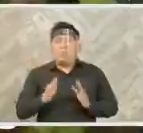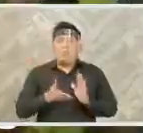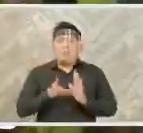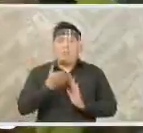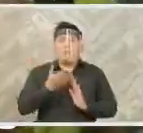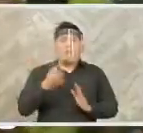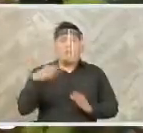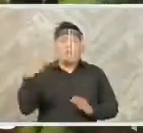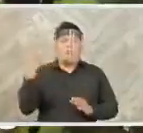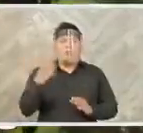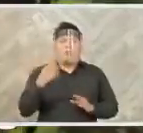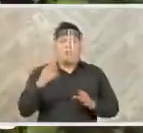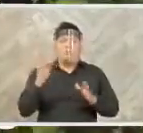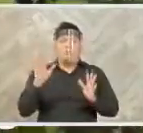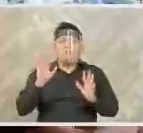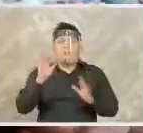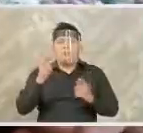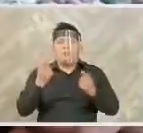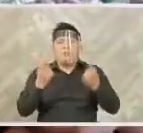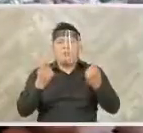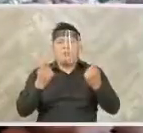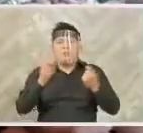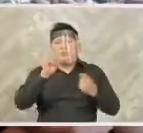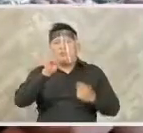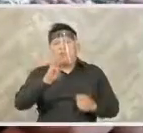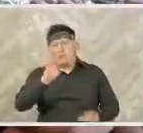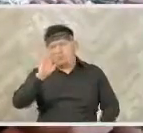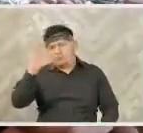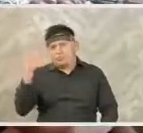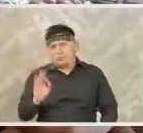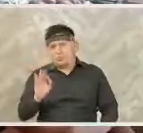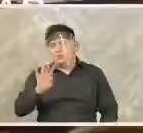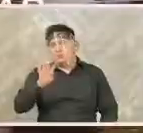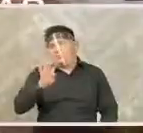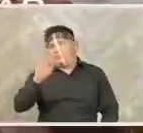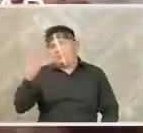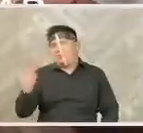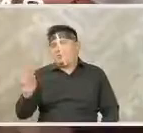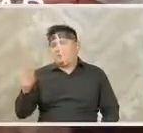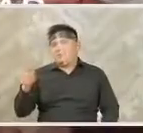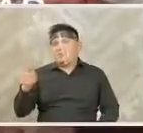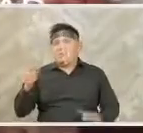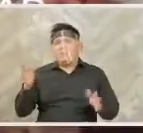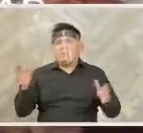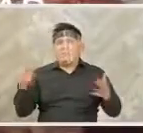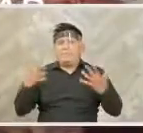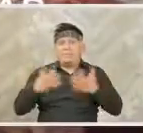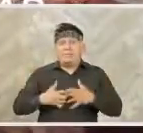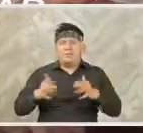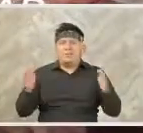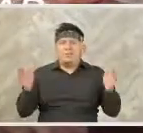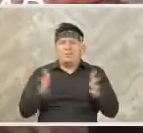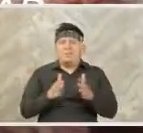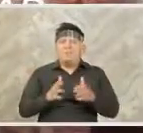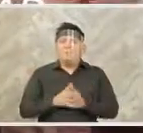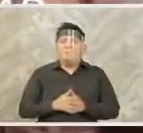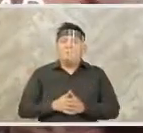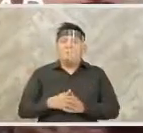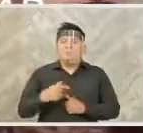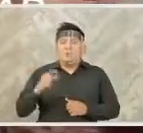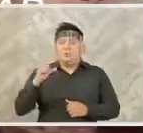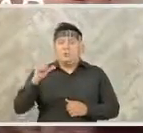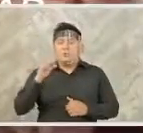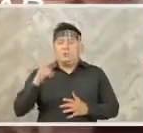mercado está entre el 8 y el 9% para pequeños productores. Con los 5 puntos que la Alcaldía entra a